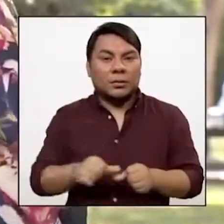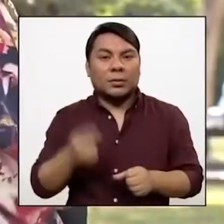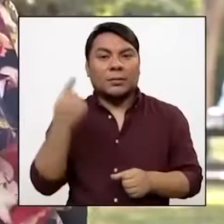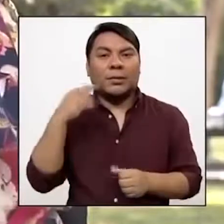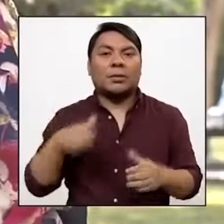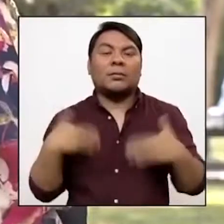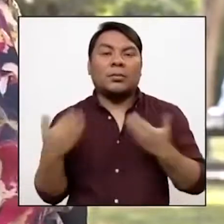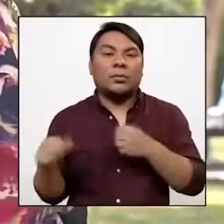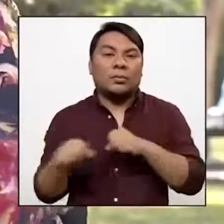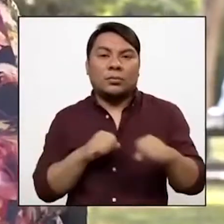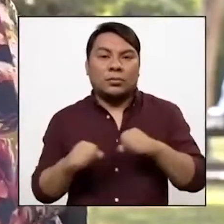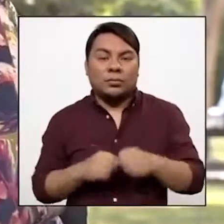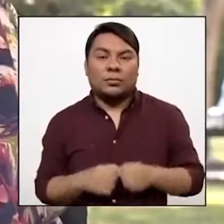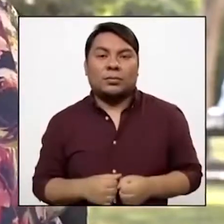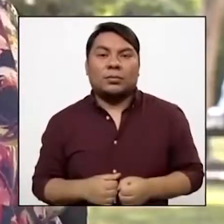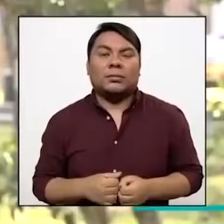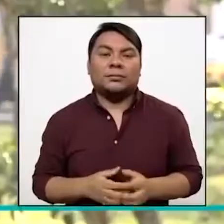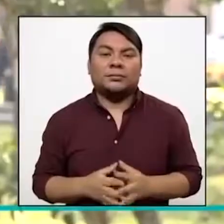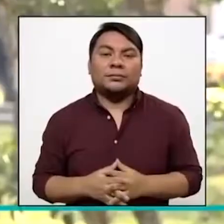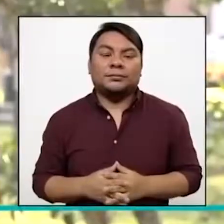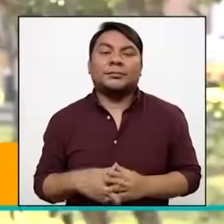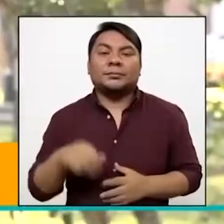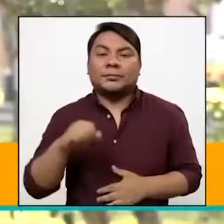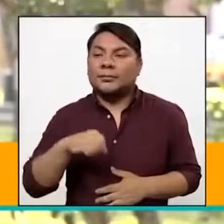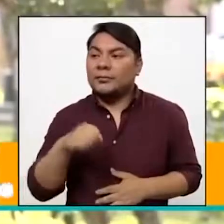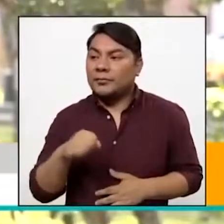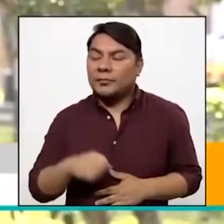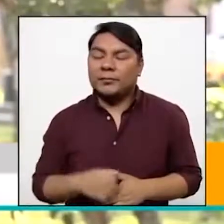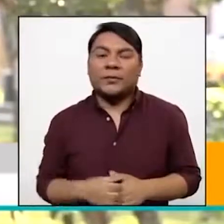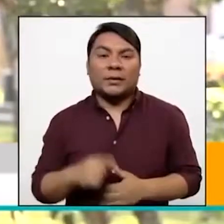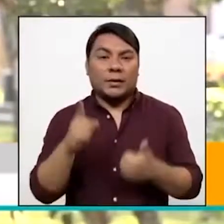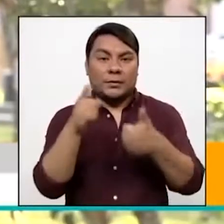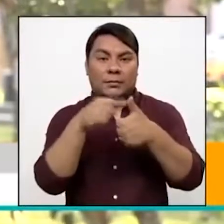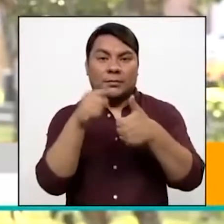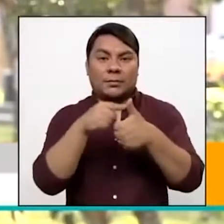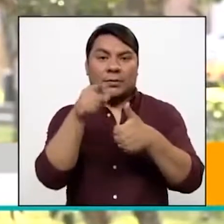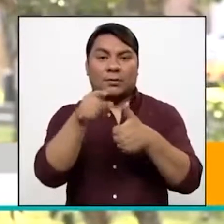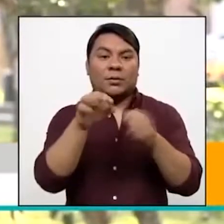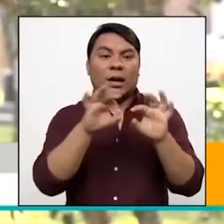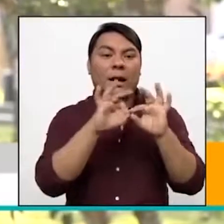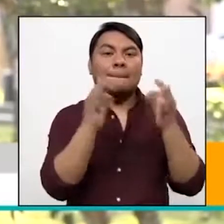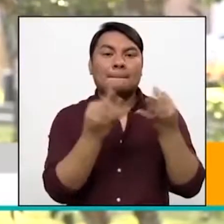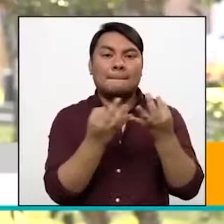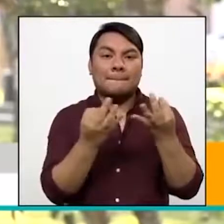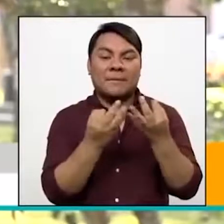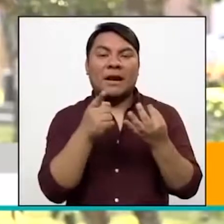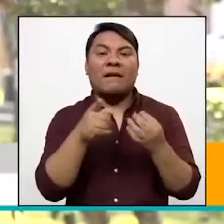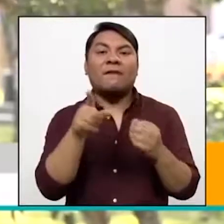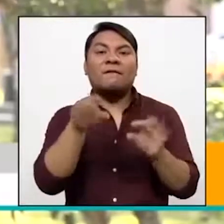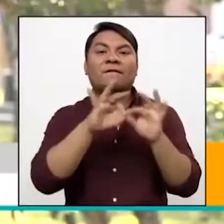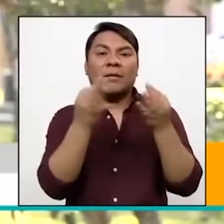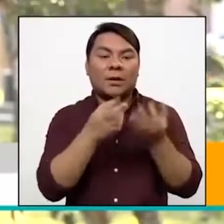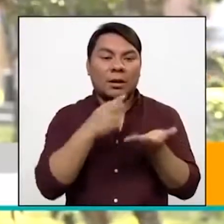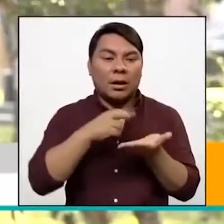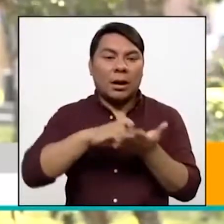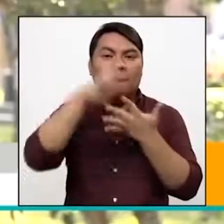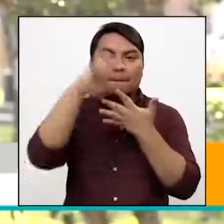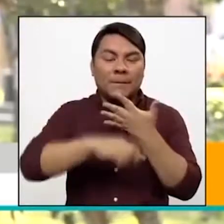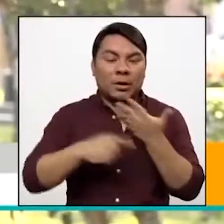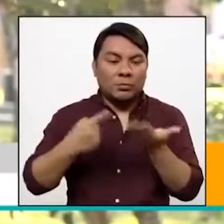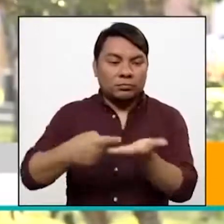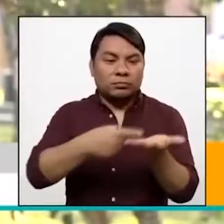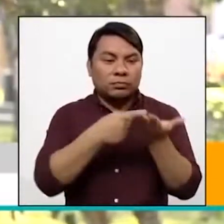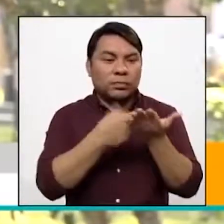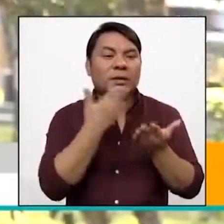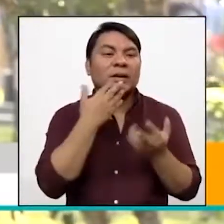para el momento de algún desastre natural. Sí, primero su plan familiar, asignando las tareas que tiene cada